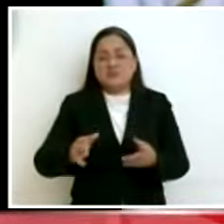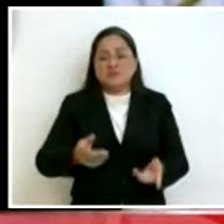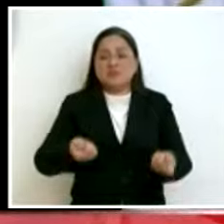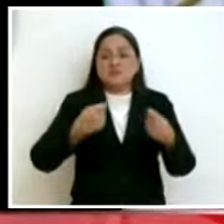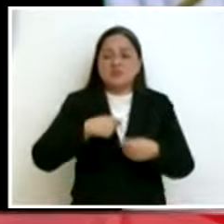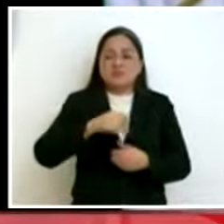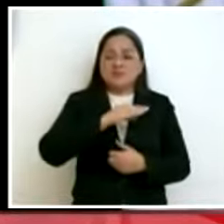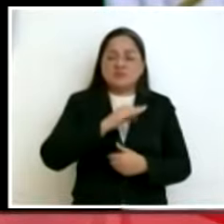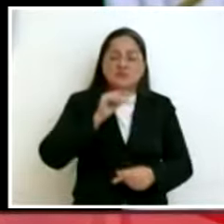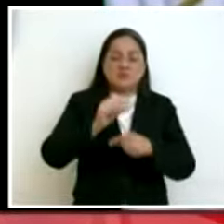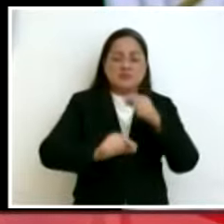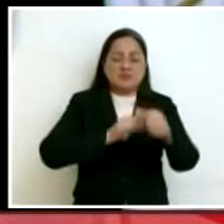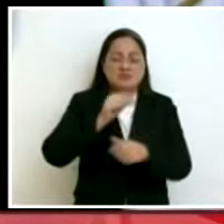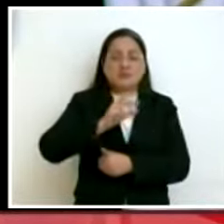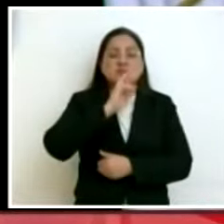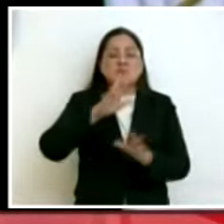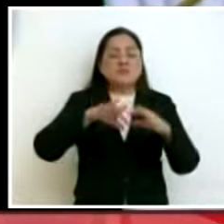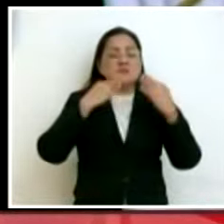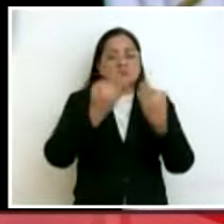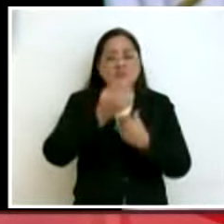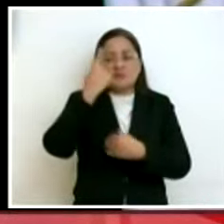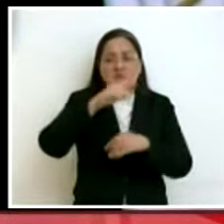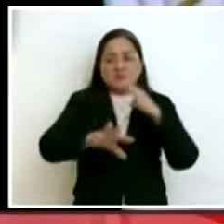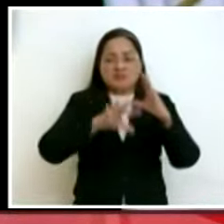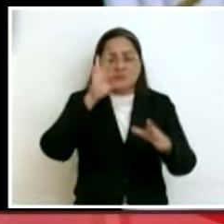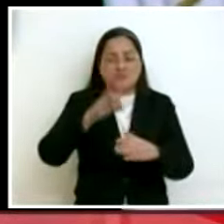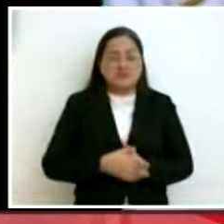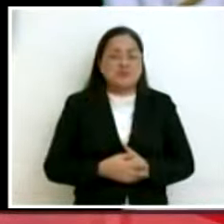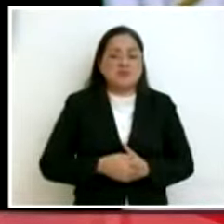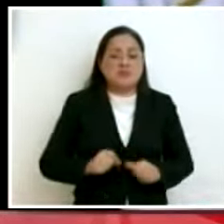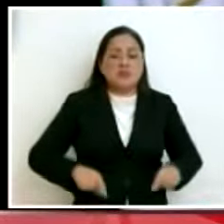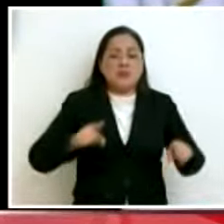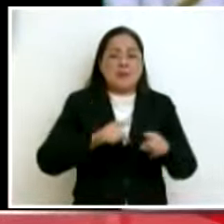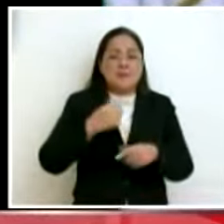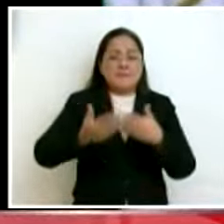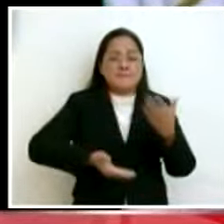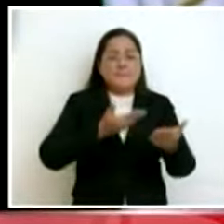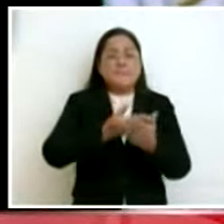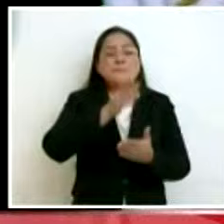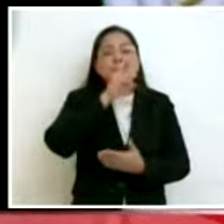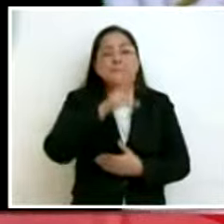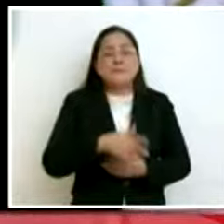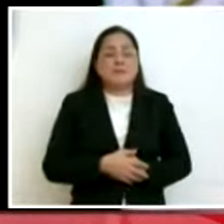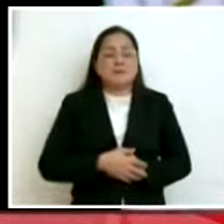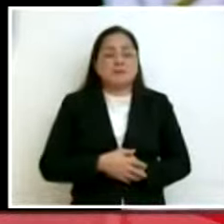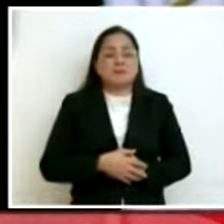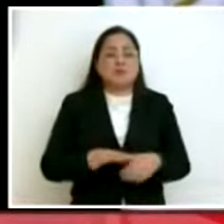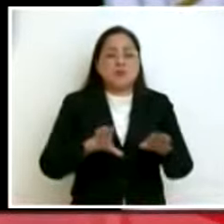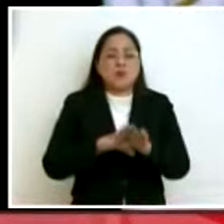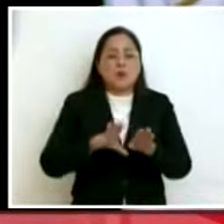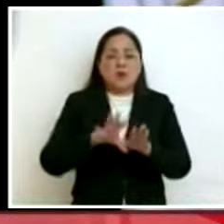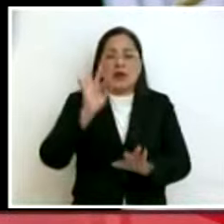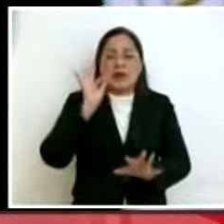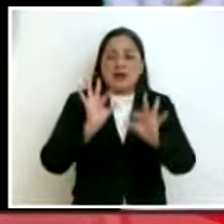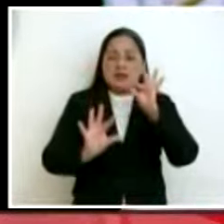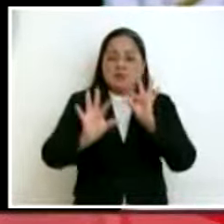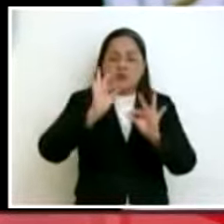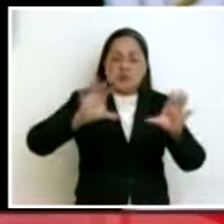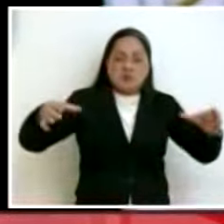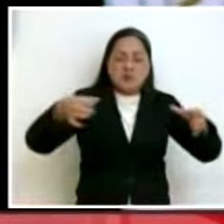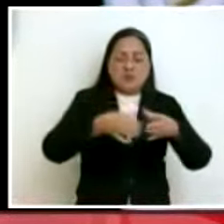mejorar el mecanismo de elección el mecanismo de Propuesta el mecanismo de integración de quienes van a